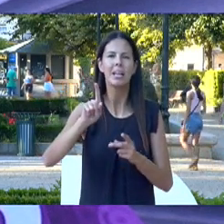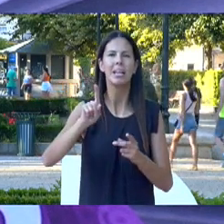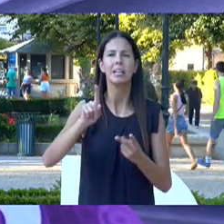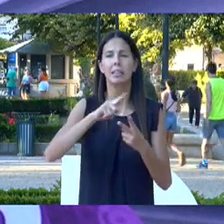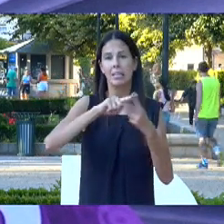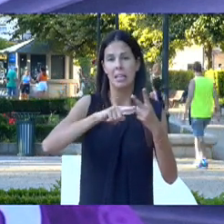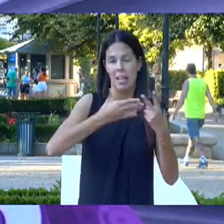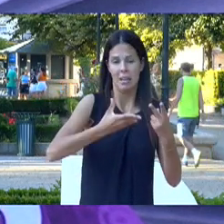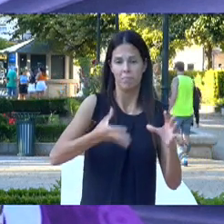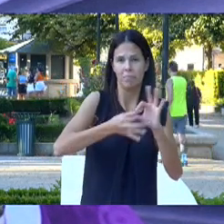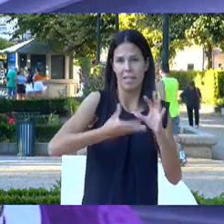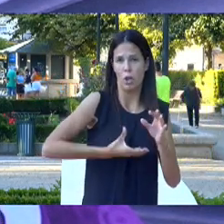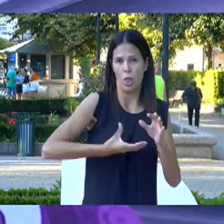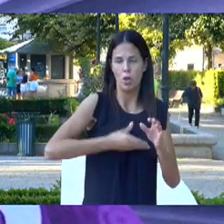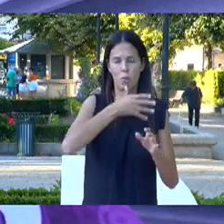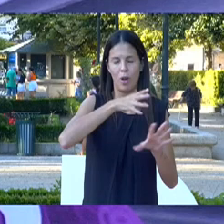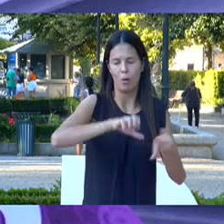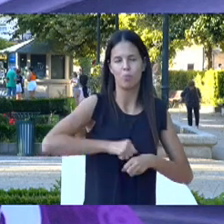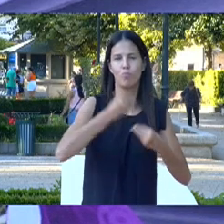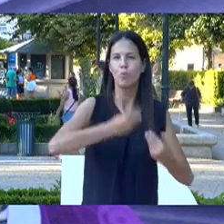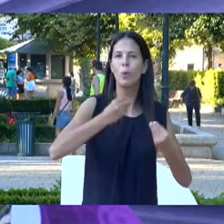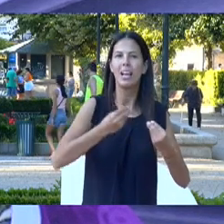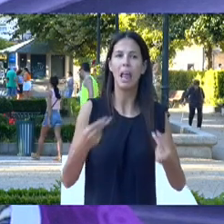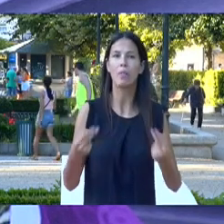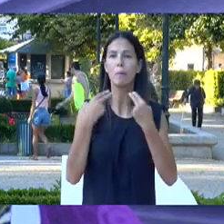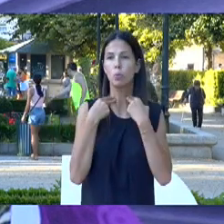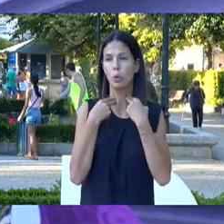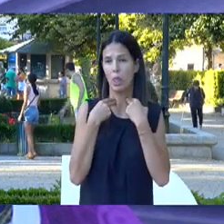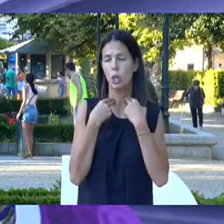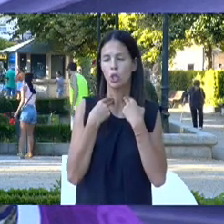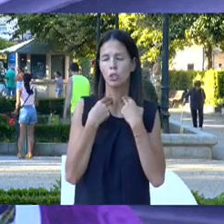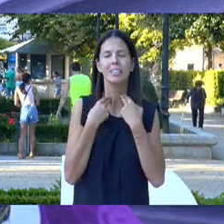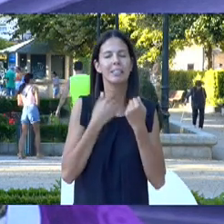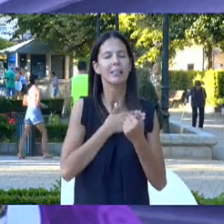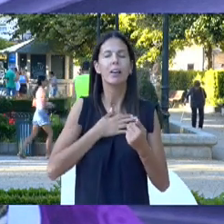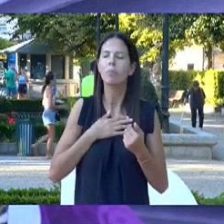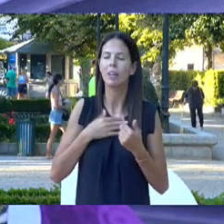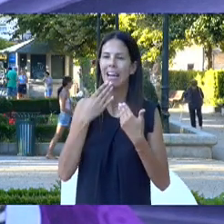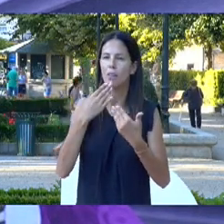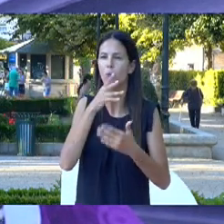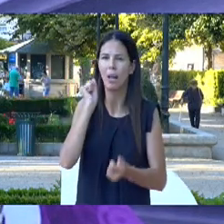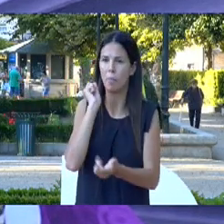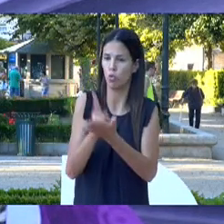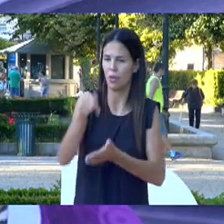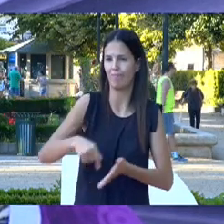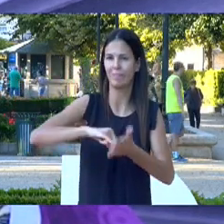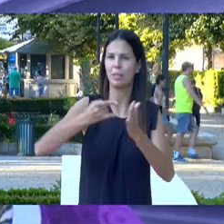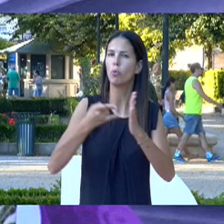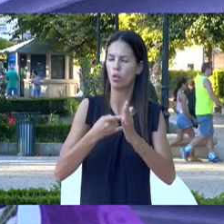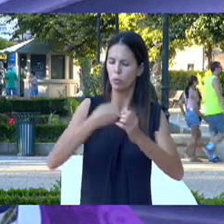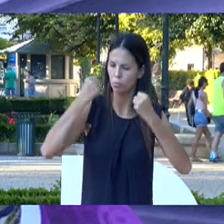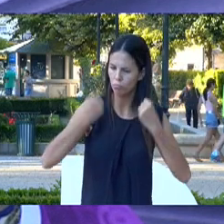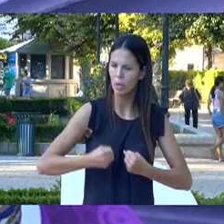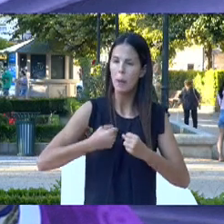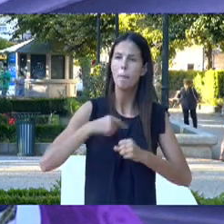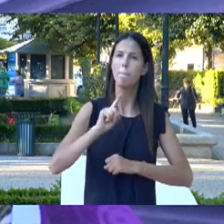pola parte do Concello, por acollernos tamén, pola parte da Deputación, por apostar decididamente por este proxecto. E a